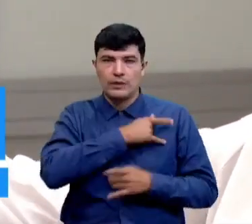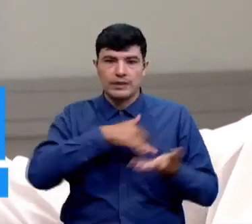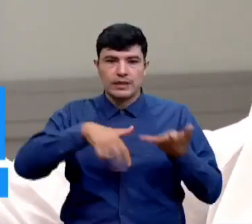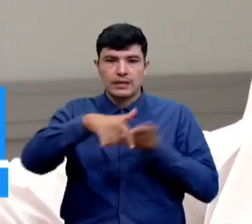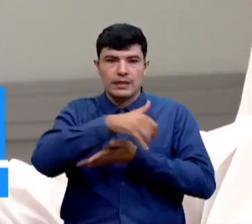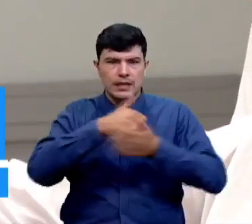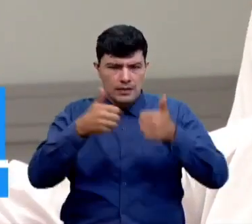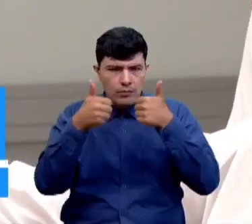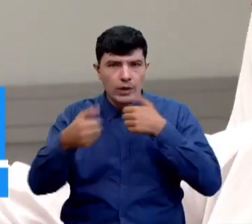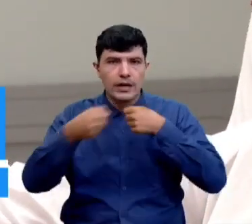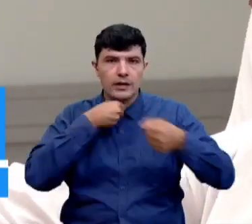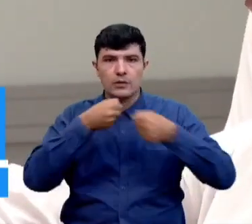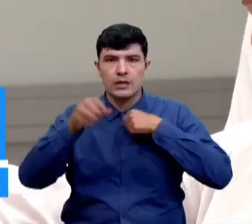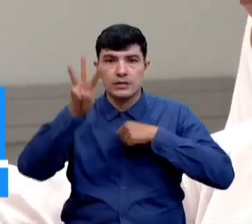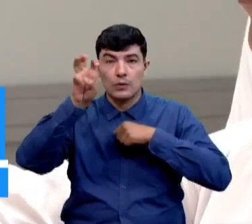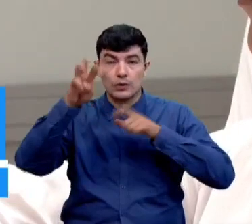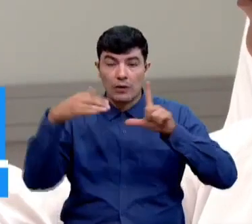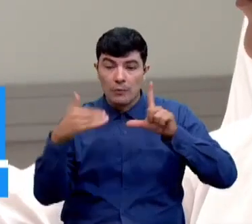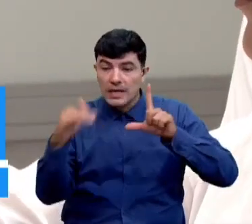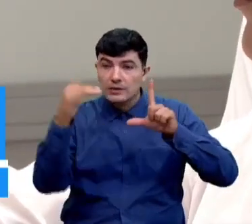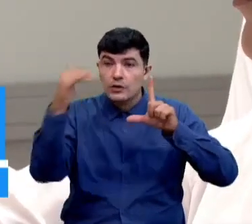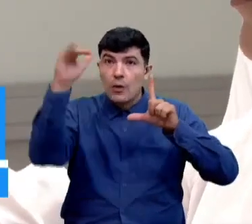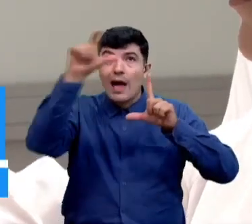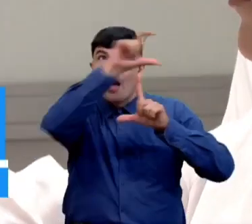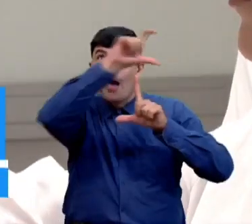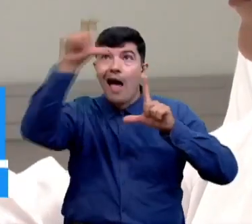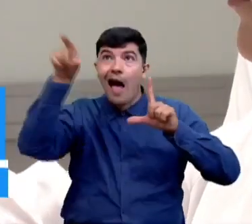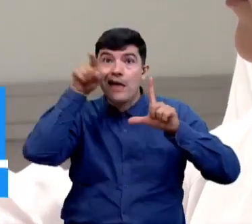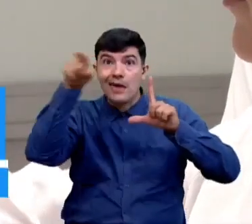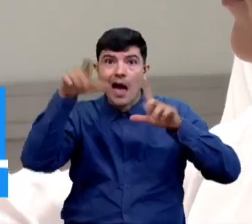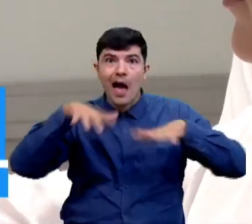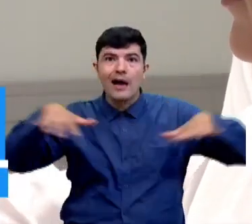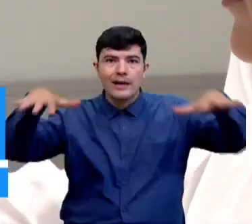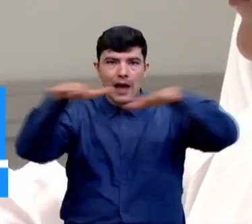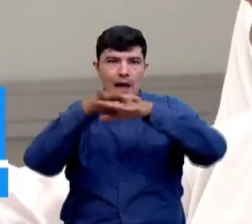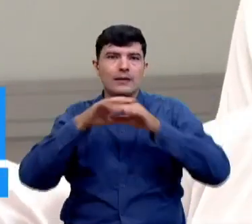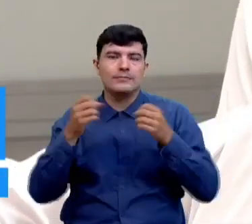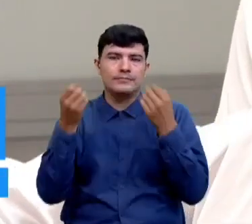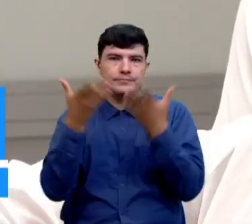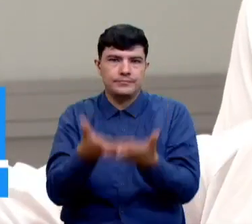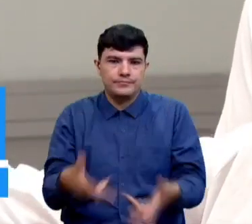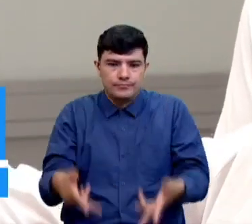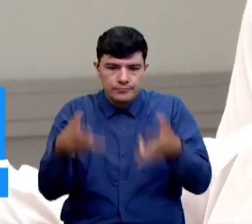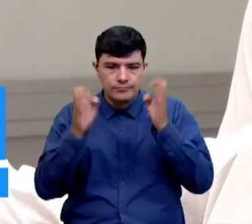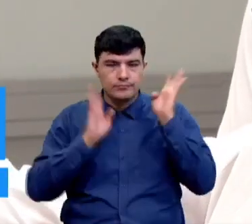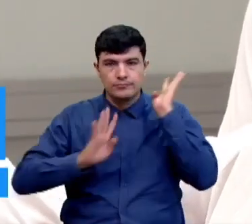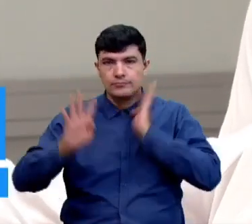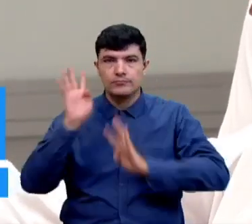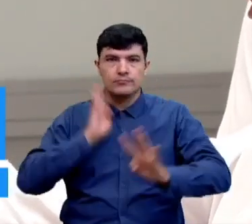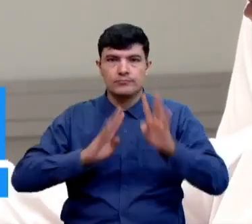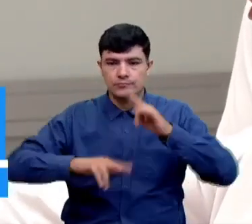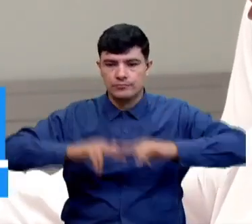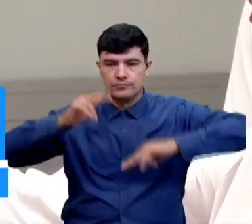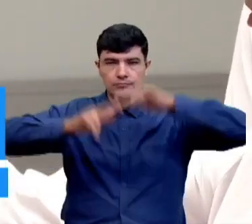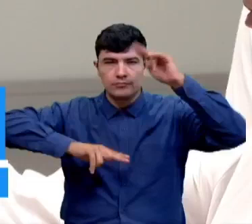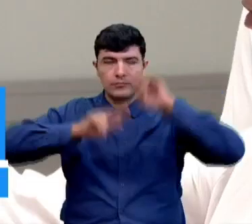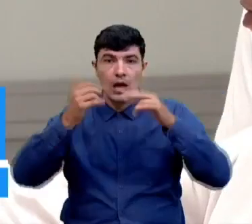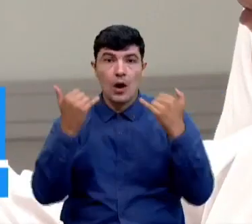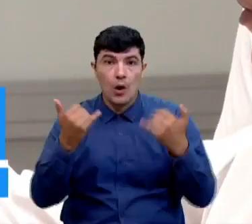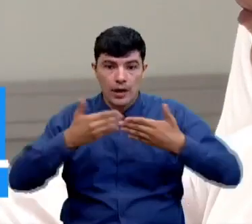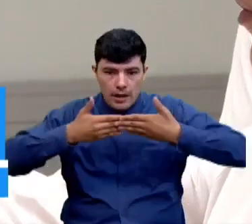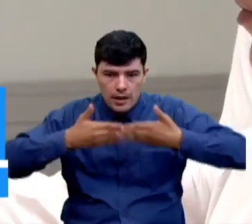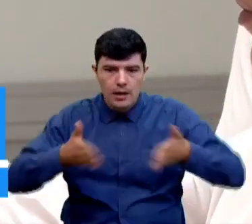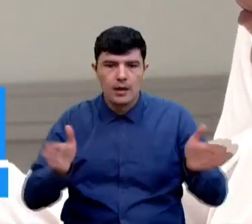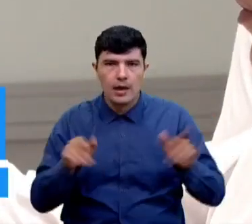el piso octavo en esa estrategia de recuperar todo el área perimetral de este gran centro asistencial donde hoy habilitamos